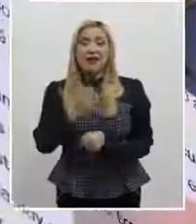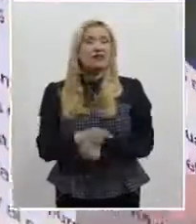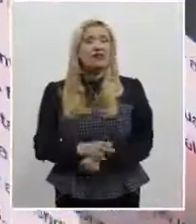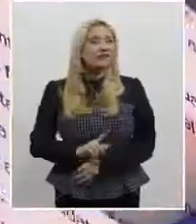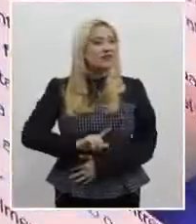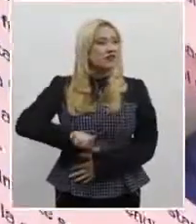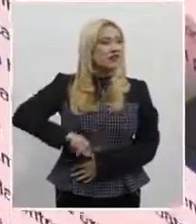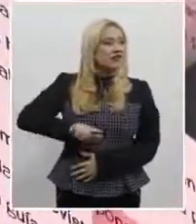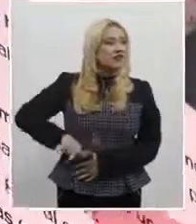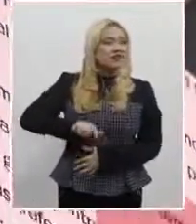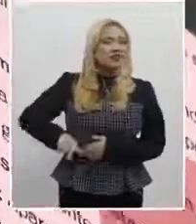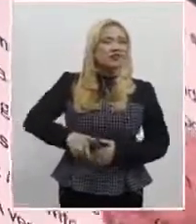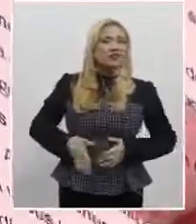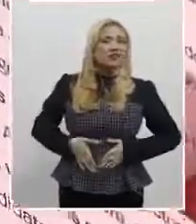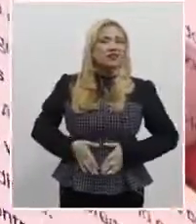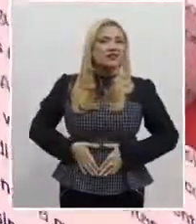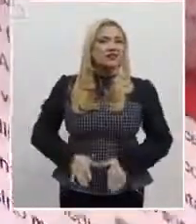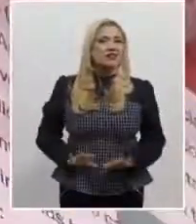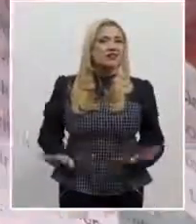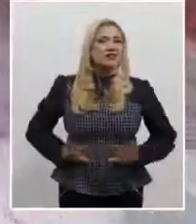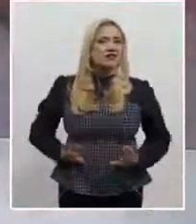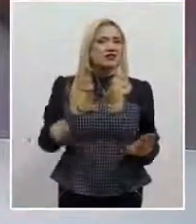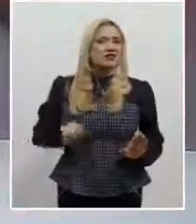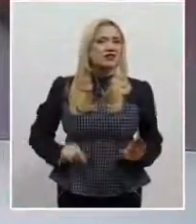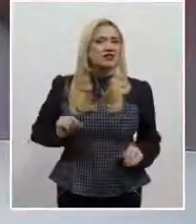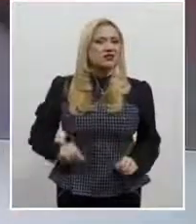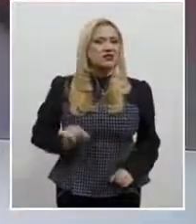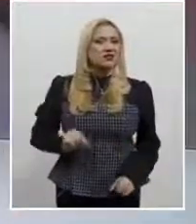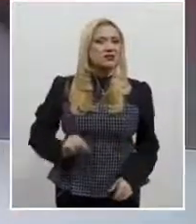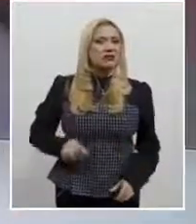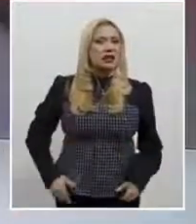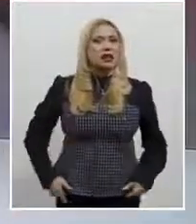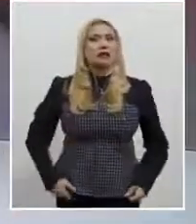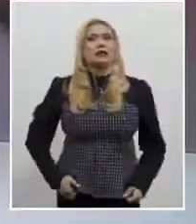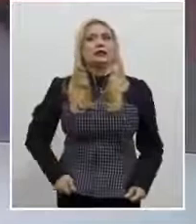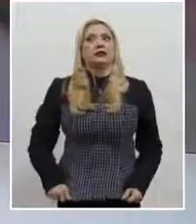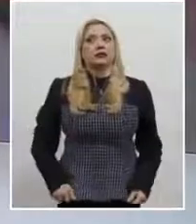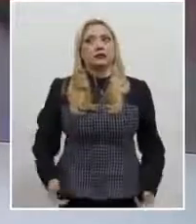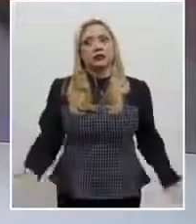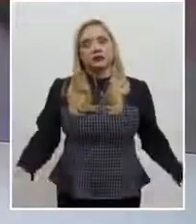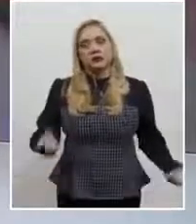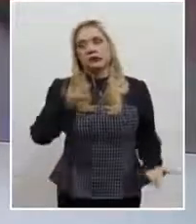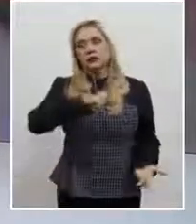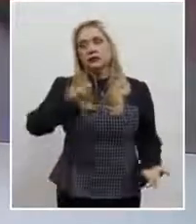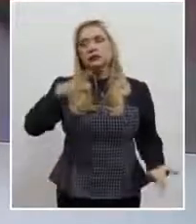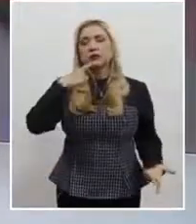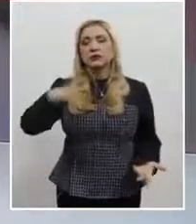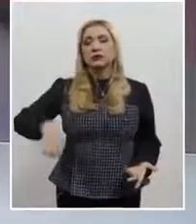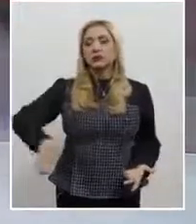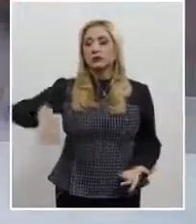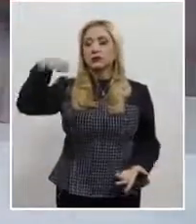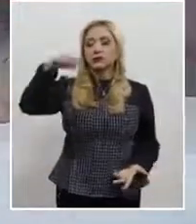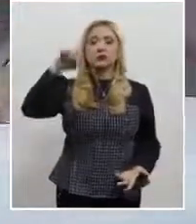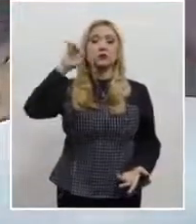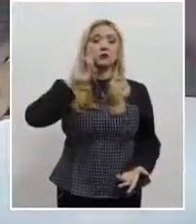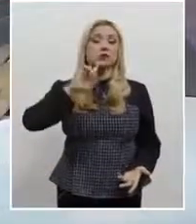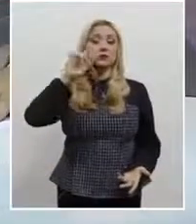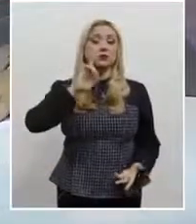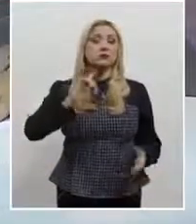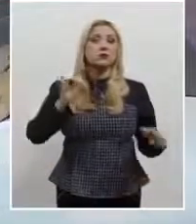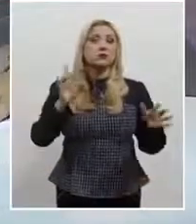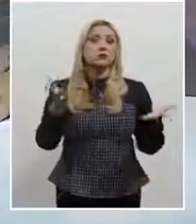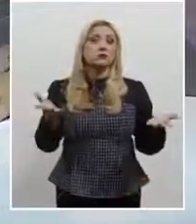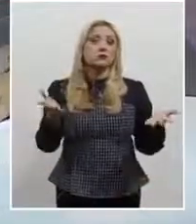en el programa en el círculo de justicia tv los expertos indicaron que la edad de la mujer es una